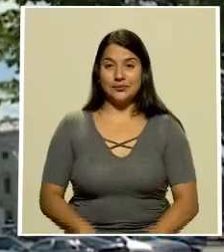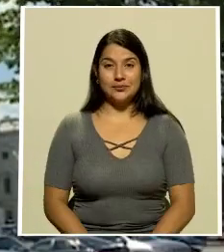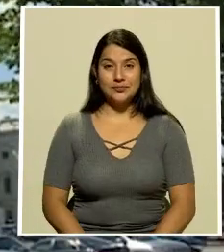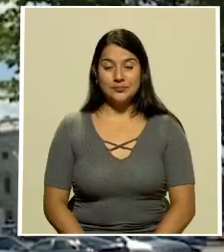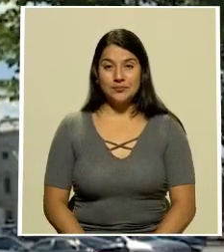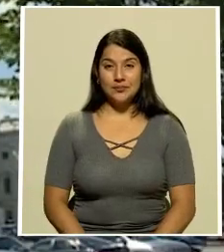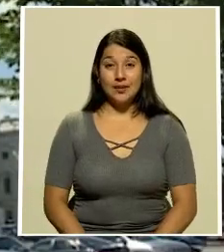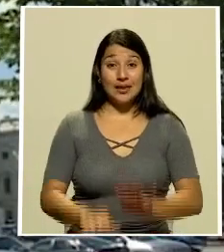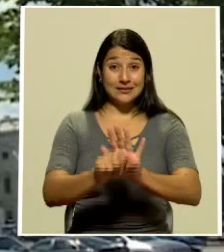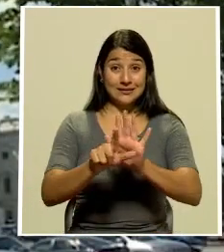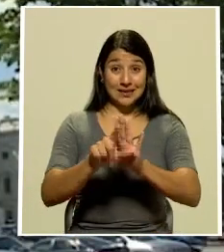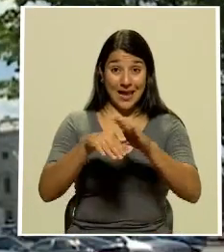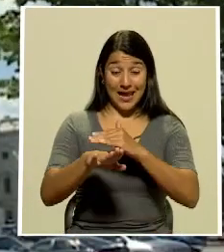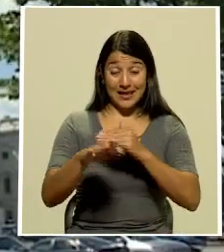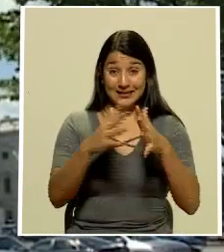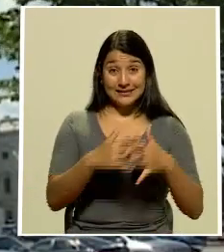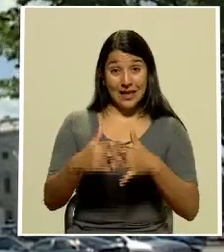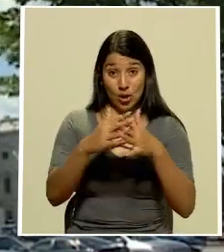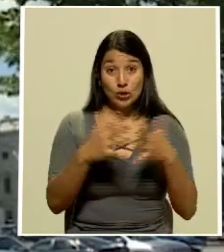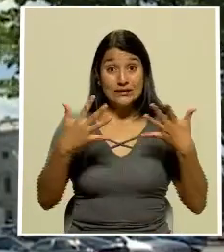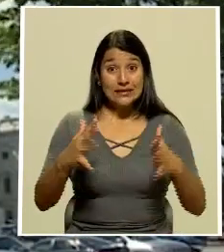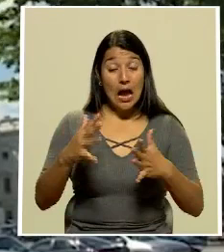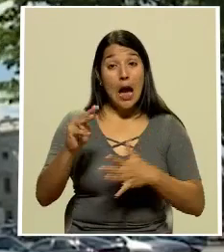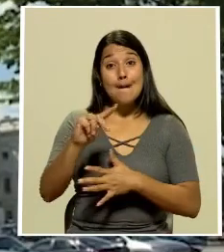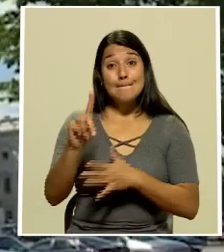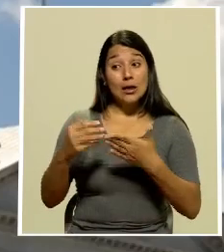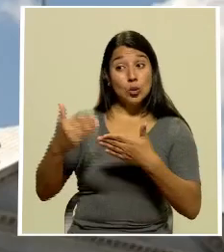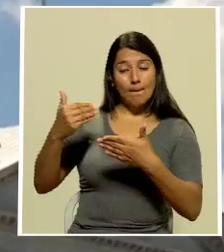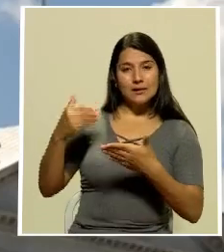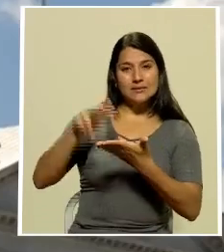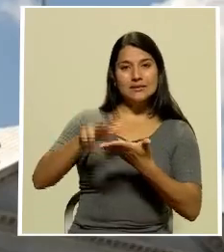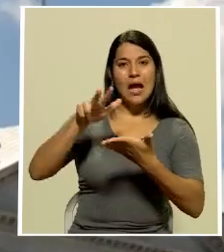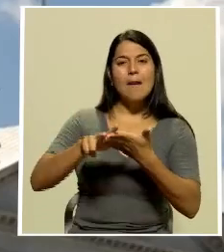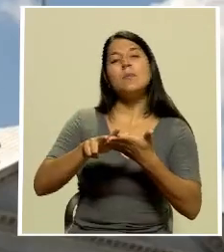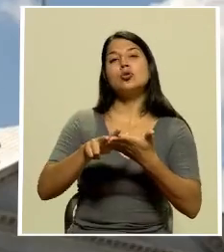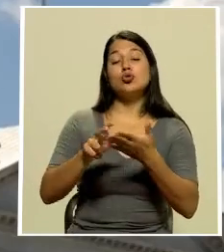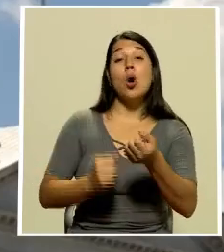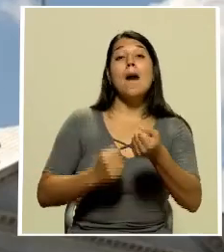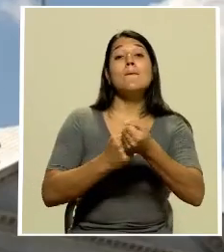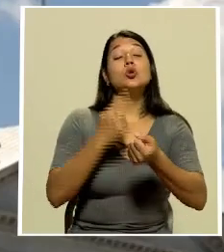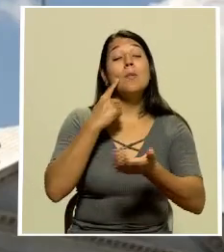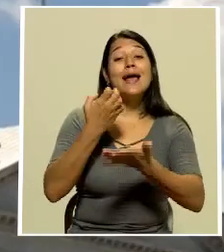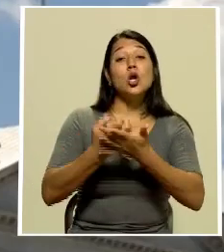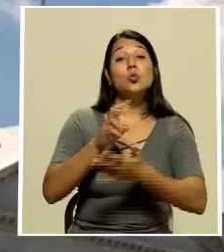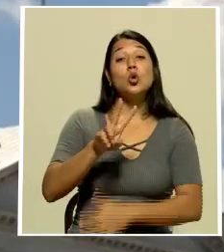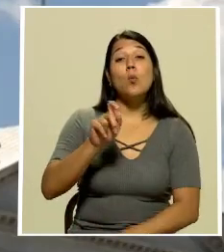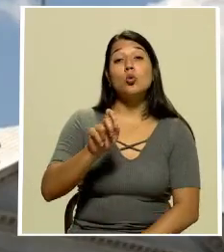El Congreso estadounidense ya aprobó en marzo pasado un paquete de apoyo para la economía de $2,2